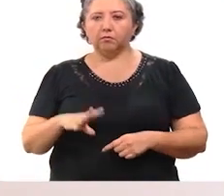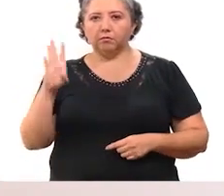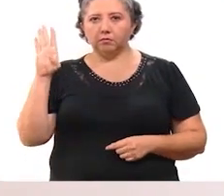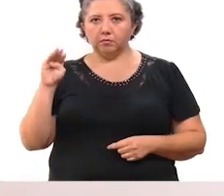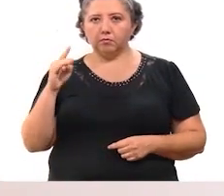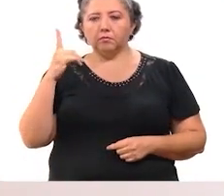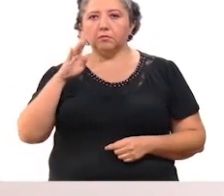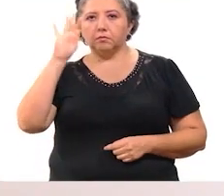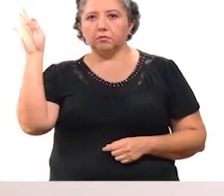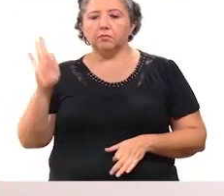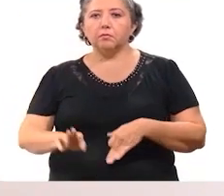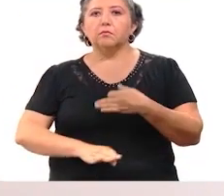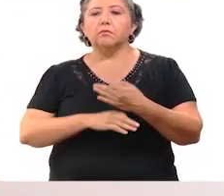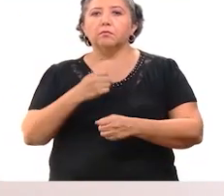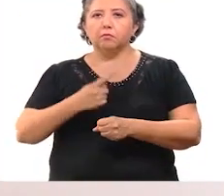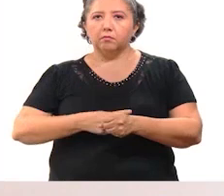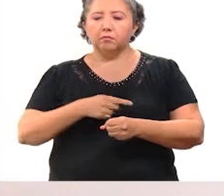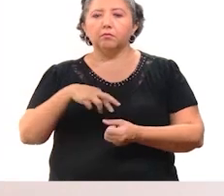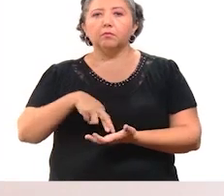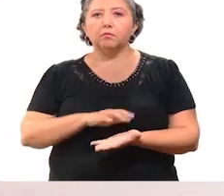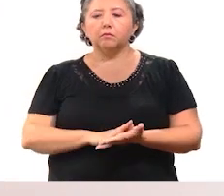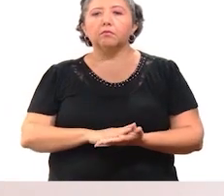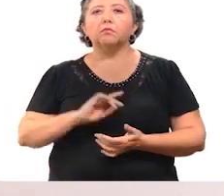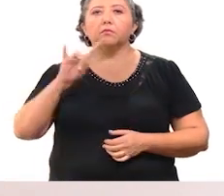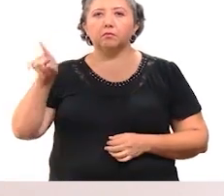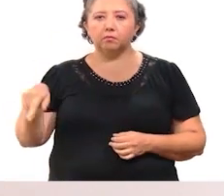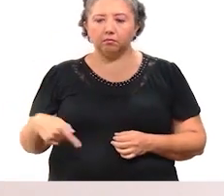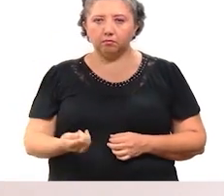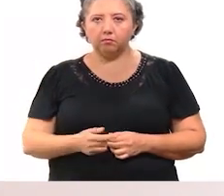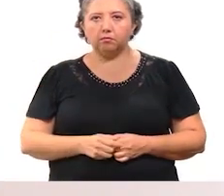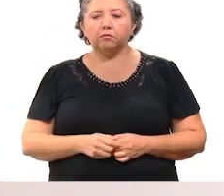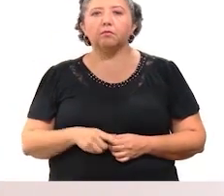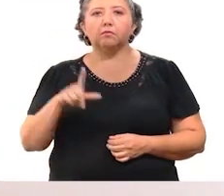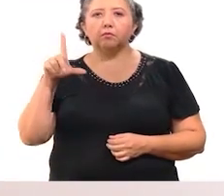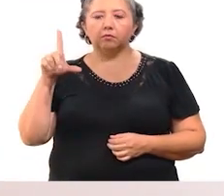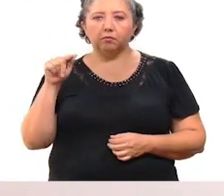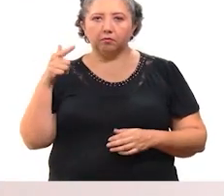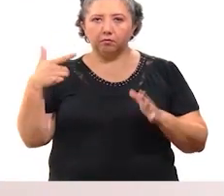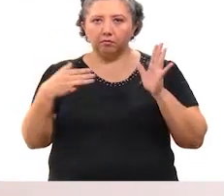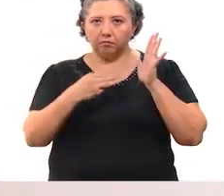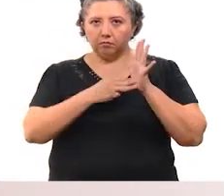el 91% del total de contagios registrados, que es